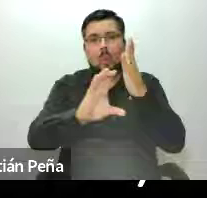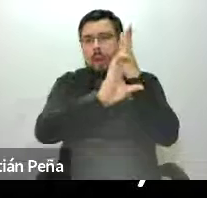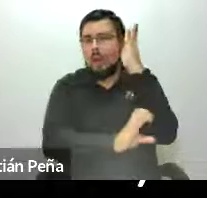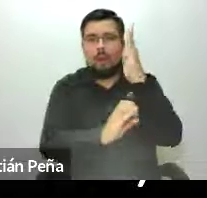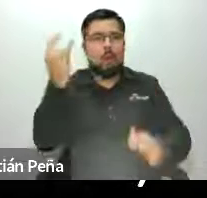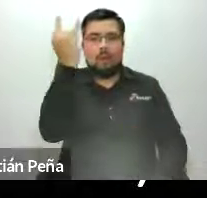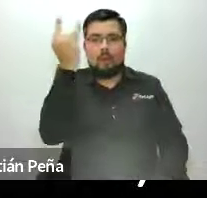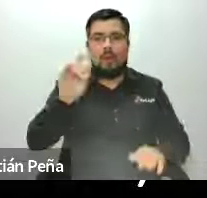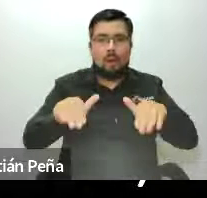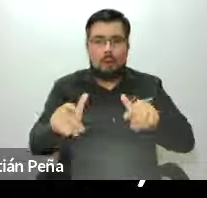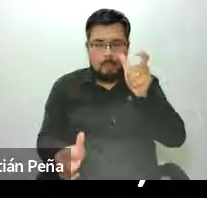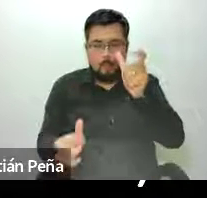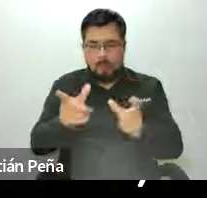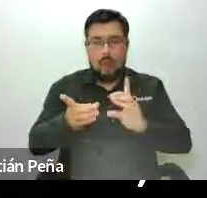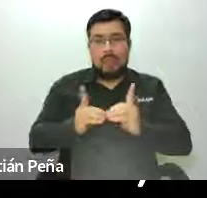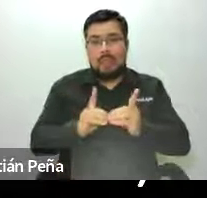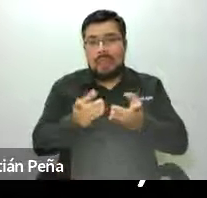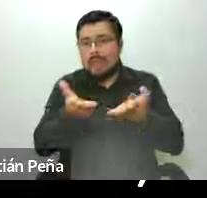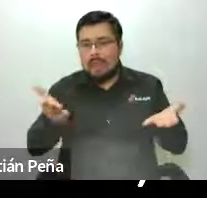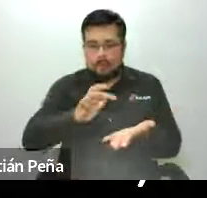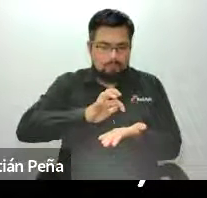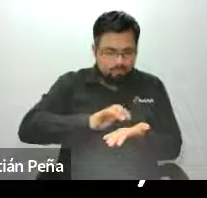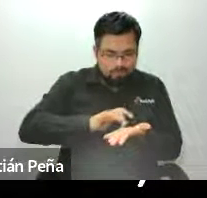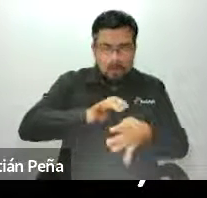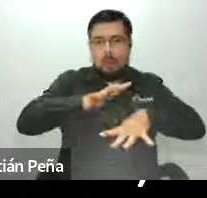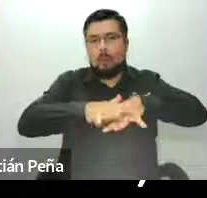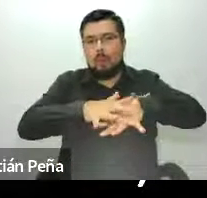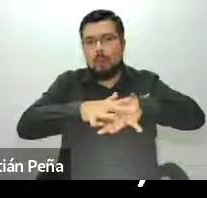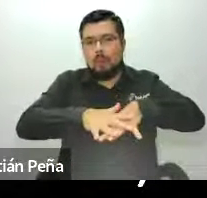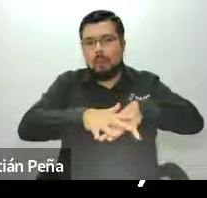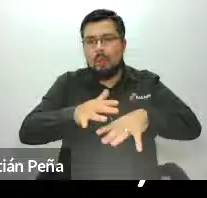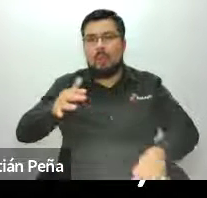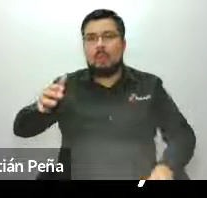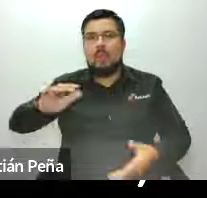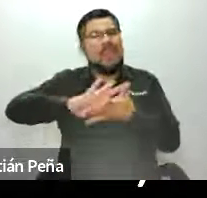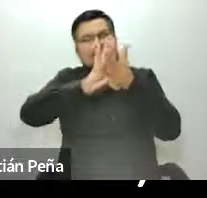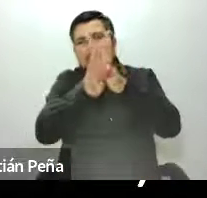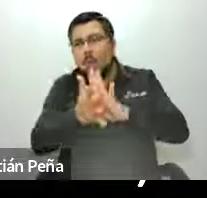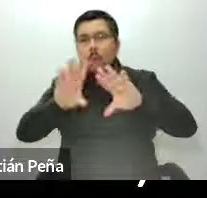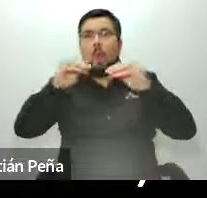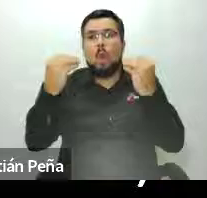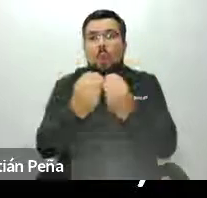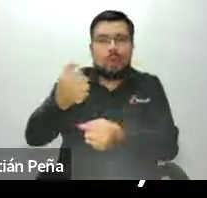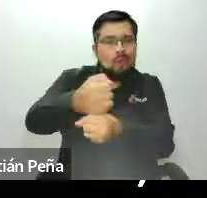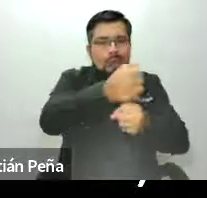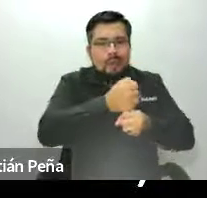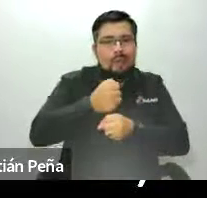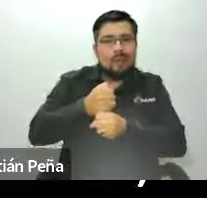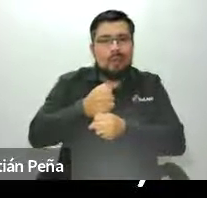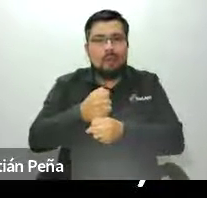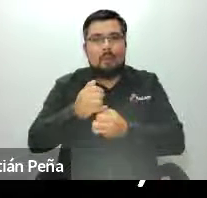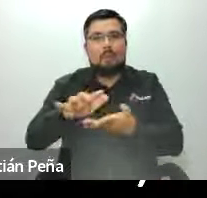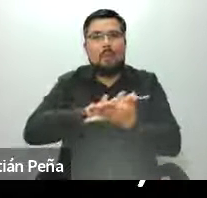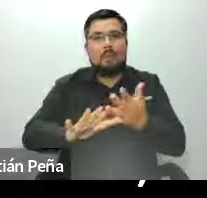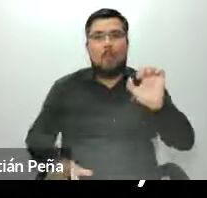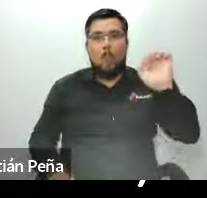que ellos hacían el cálculo matemático de poder trabajar todos los contenidos que se ponían en juego, por ejemplo, solo en estos objetivos de